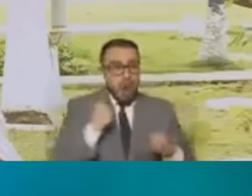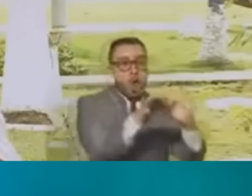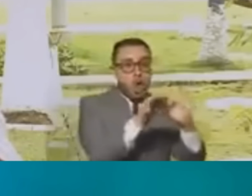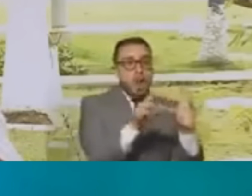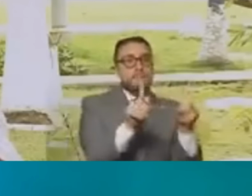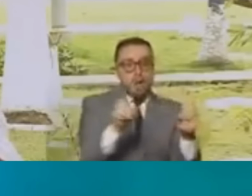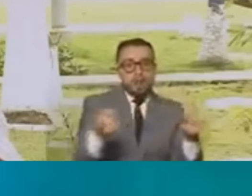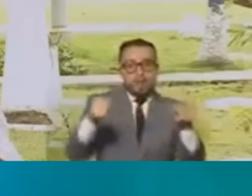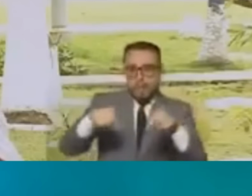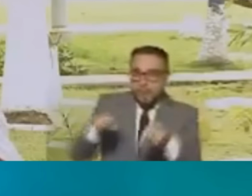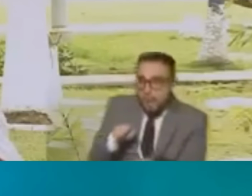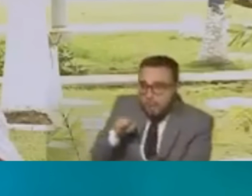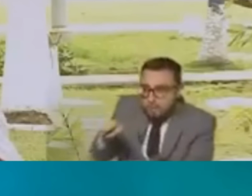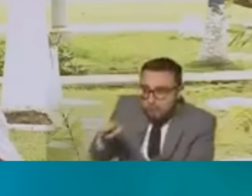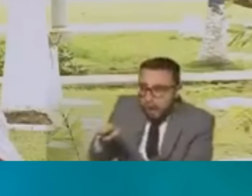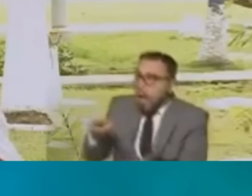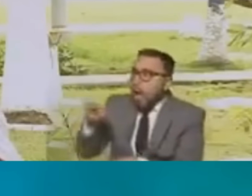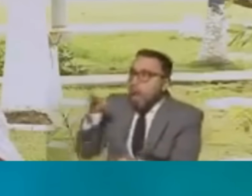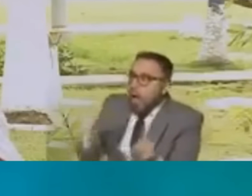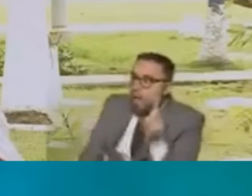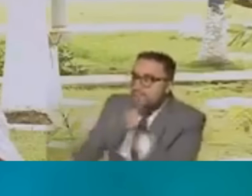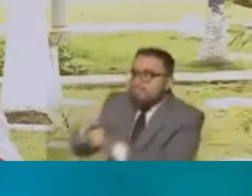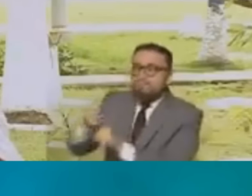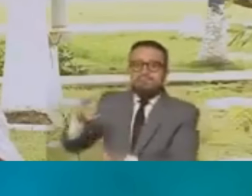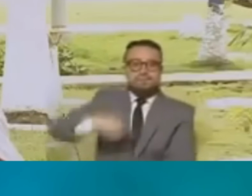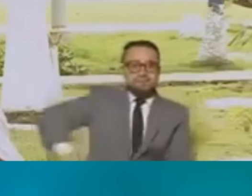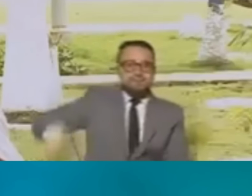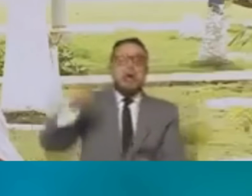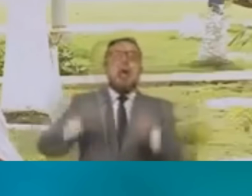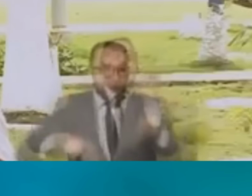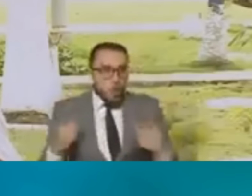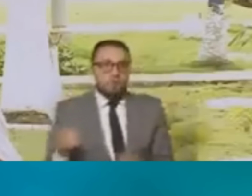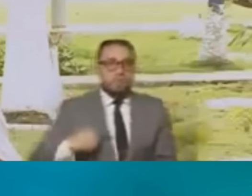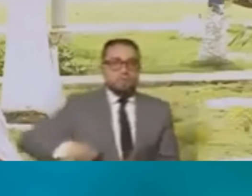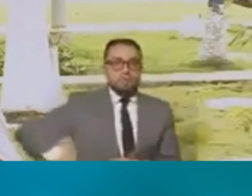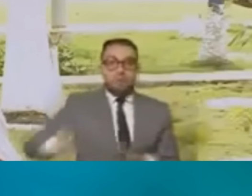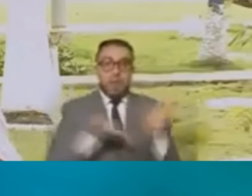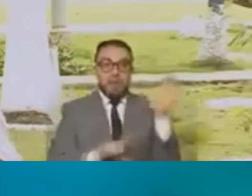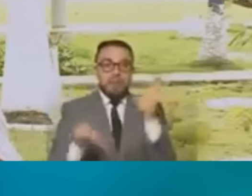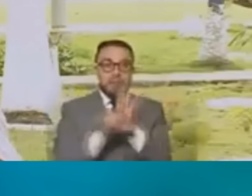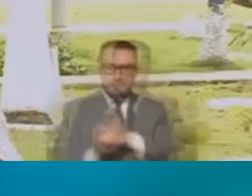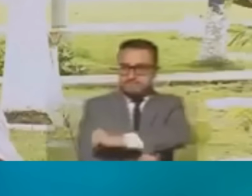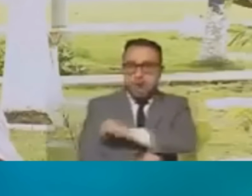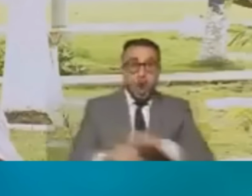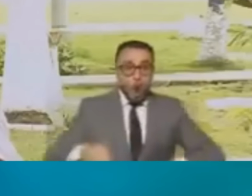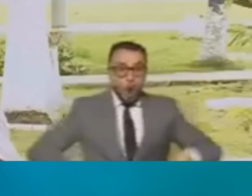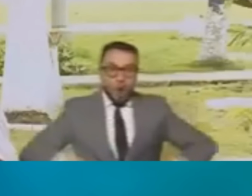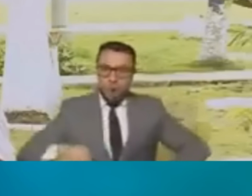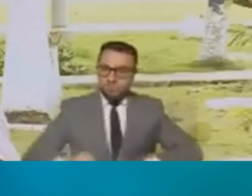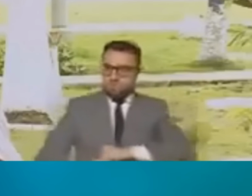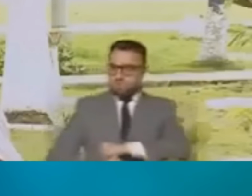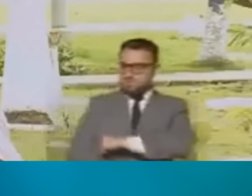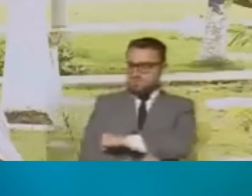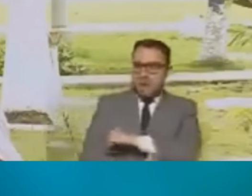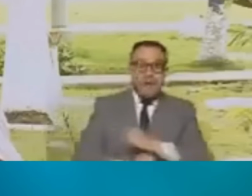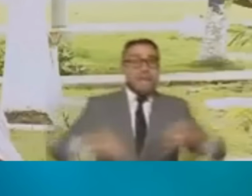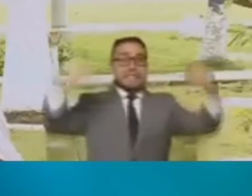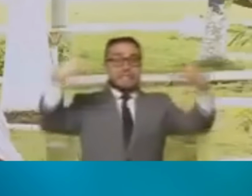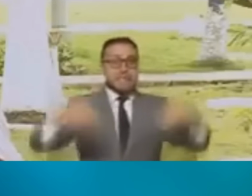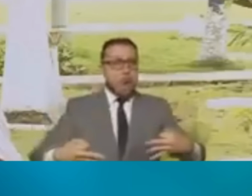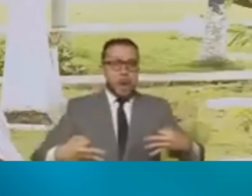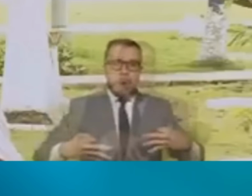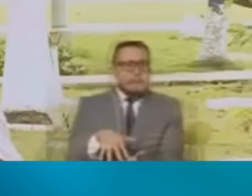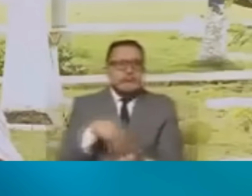del pueblo. Pero indudablemente ha quedado al descubierto un mecanismo que está fortaleciendo el crimen, la corrupción y la